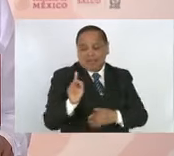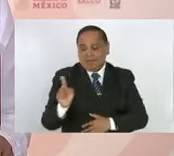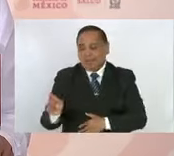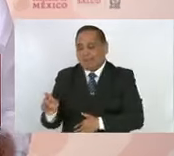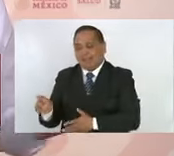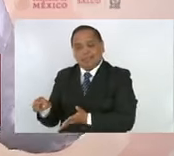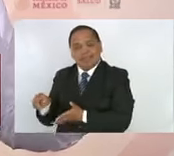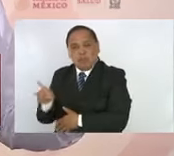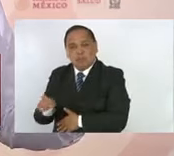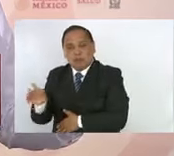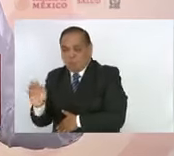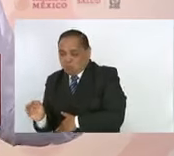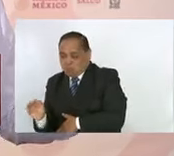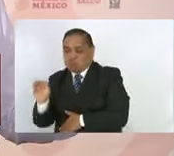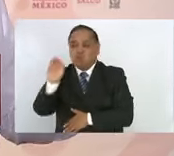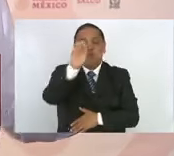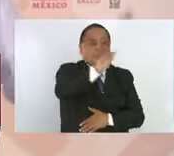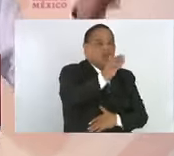Y